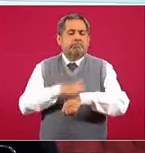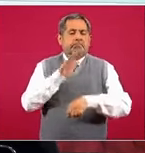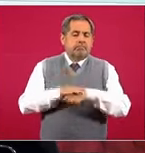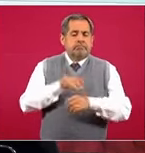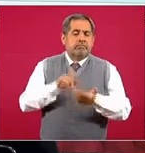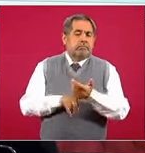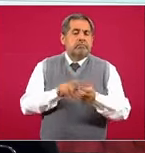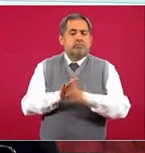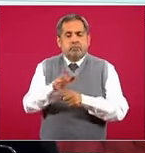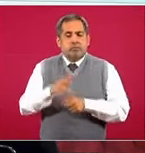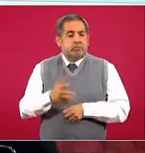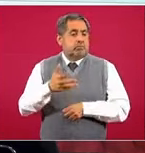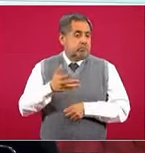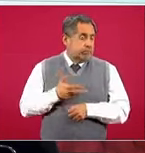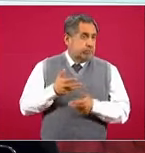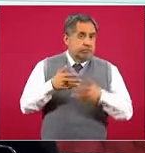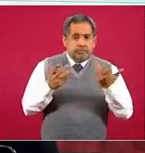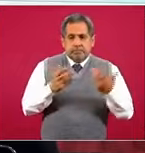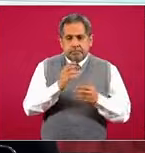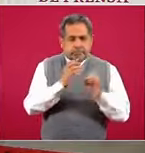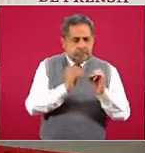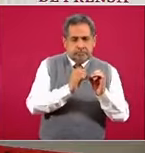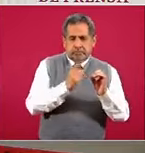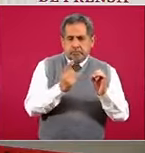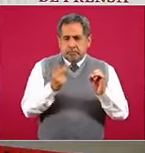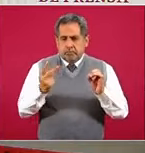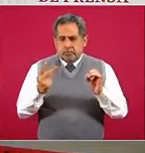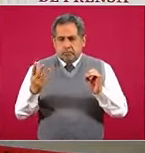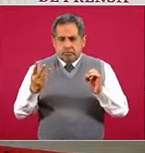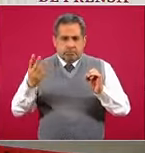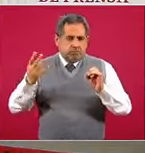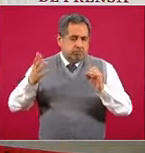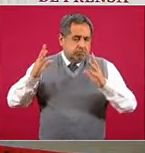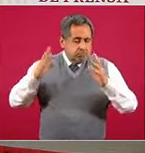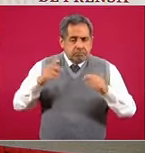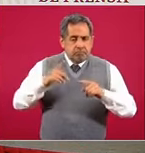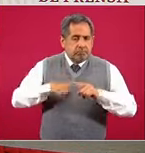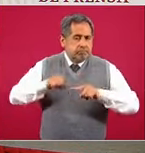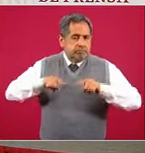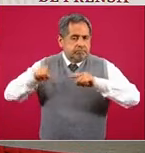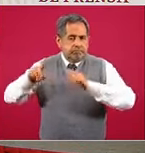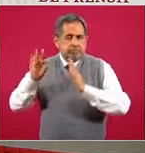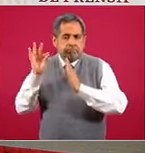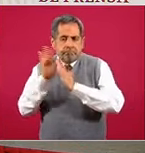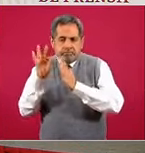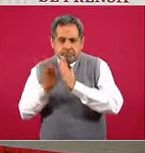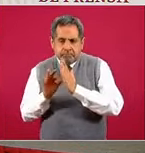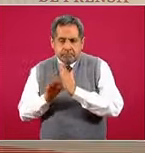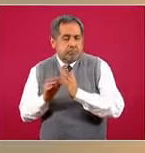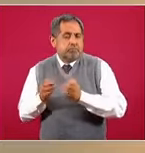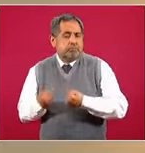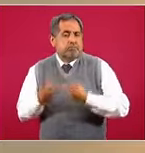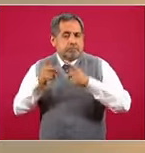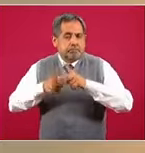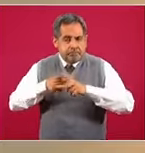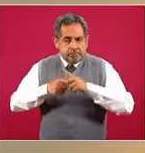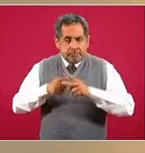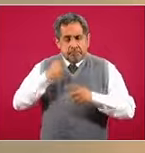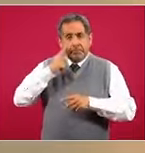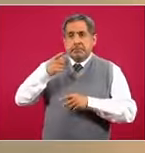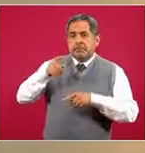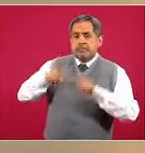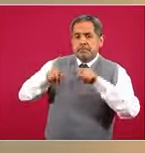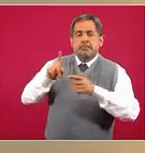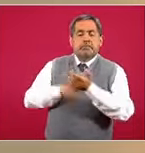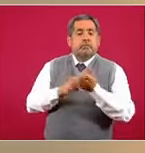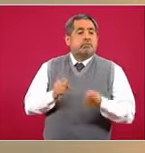dicen si tiene 0, 1, 2, 3 o 4 puntos de acuerdo a la tasa